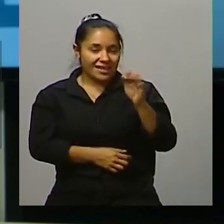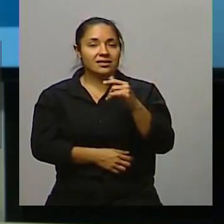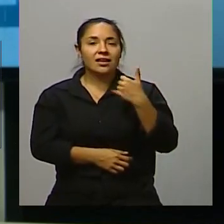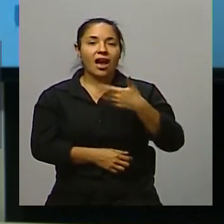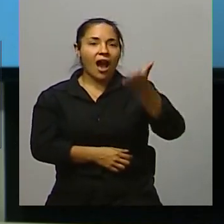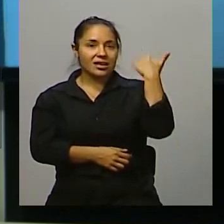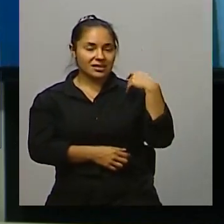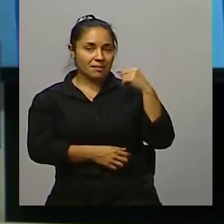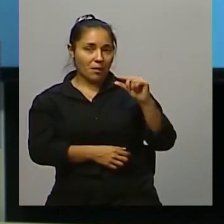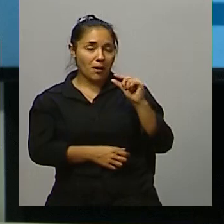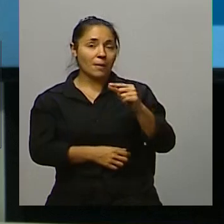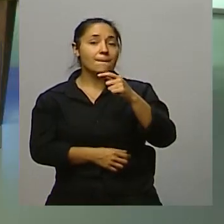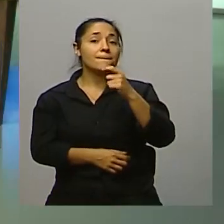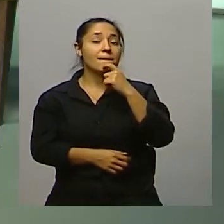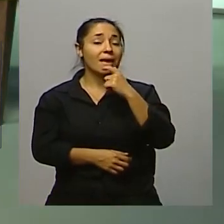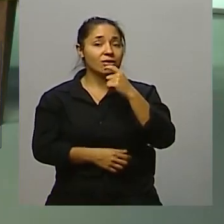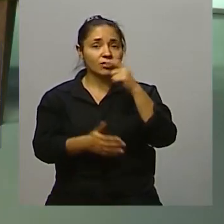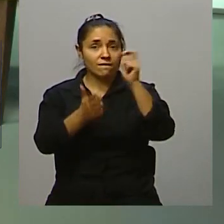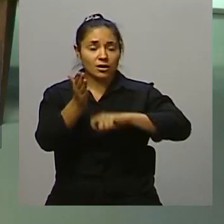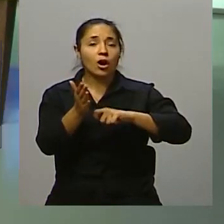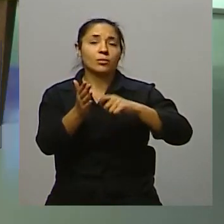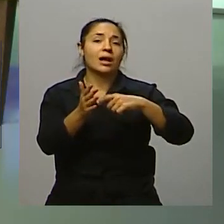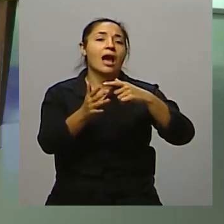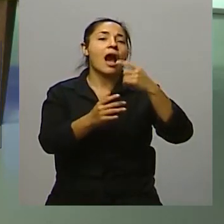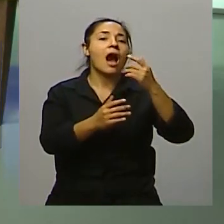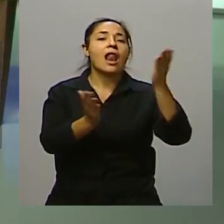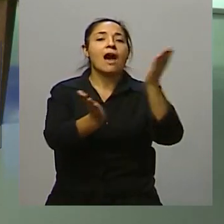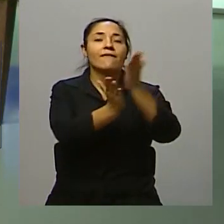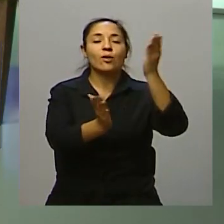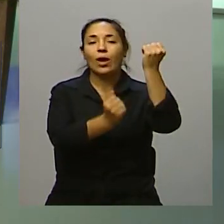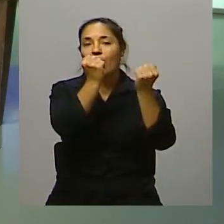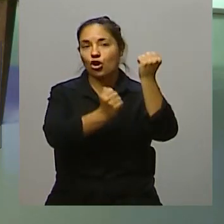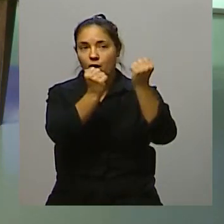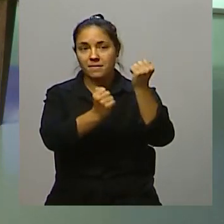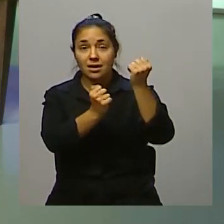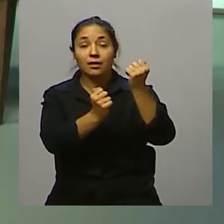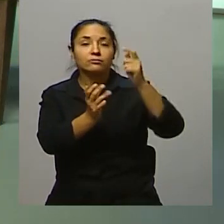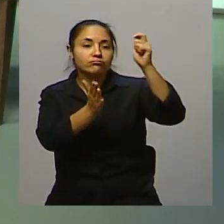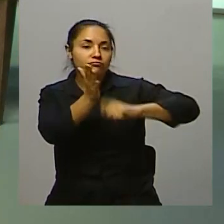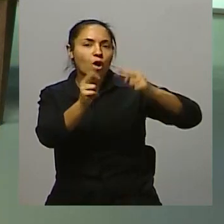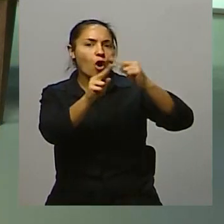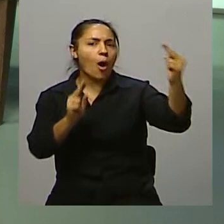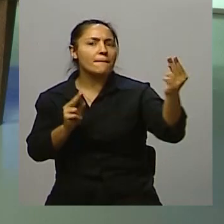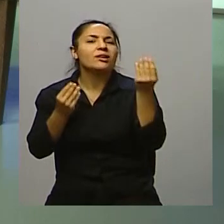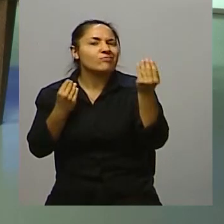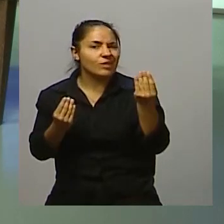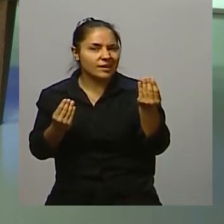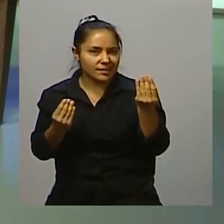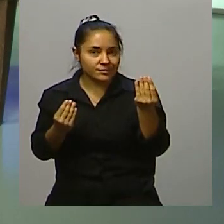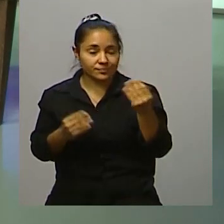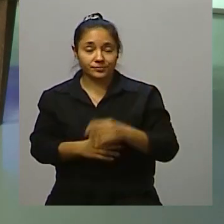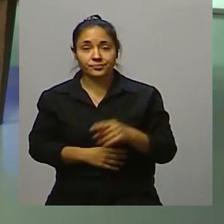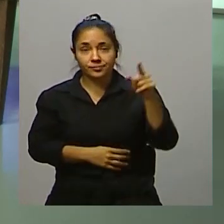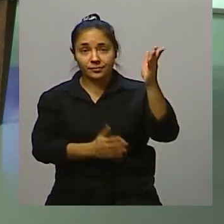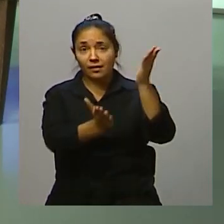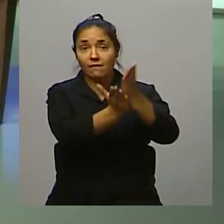poco, la provincia de Mendoza firmó con la Facultad de Ciencias Económicas de la Universidad Nacional de Cuyo un convenio para que la facultad